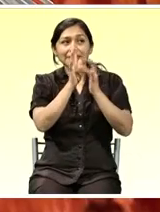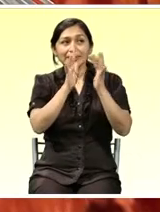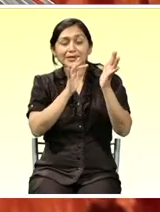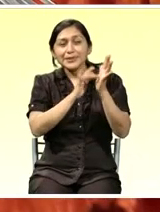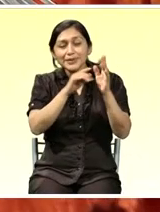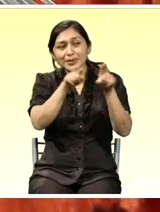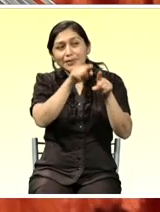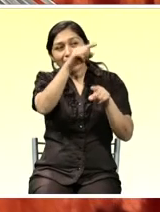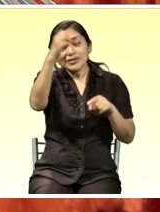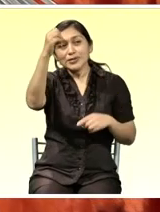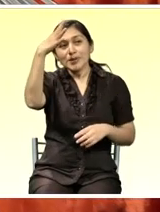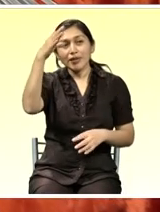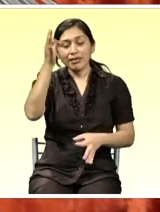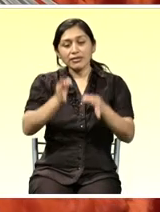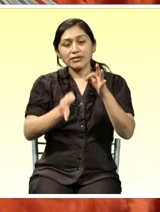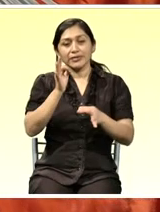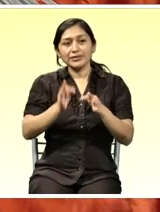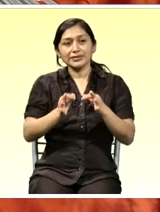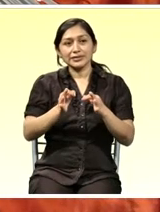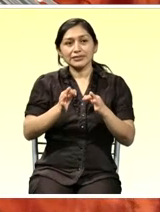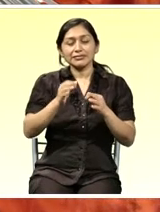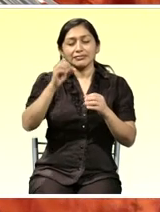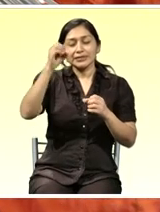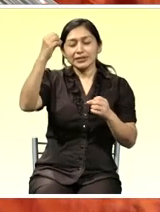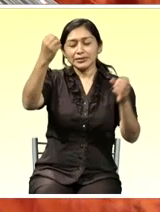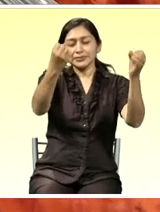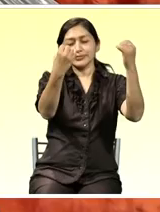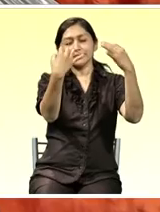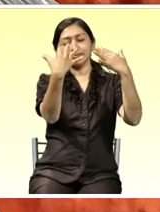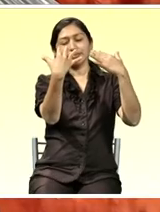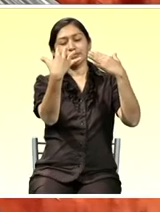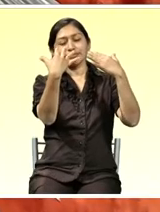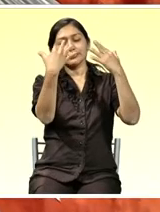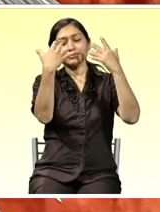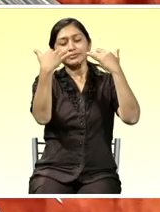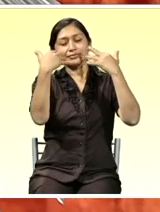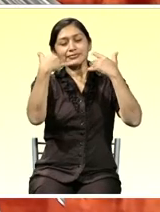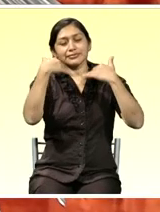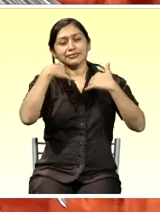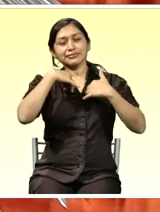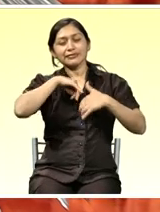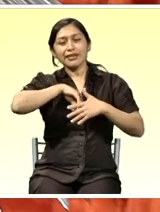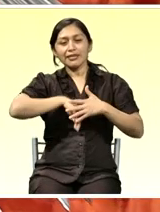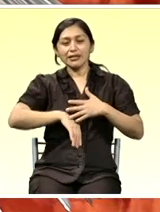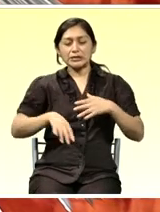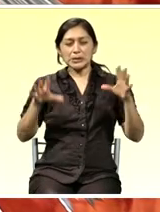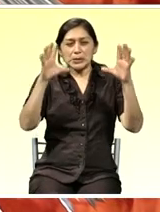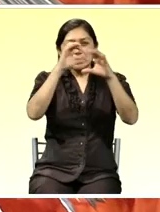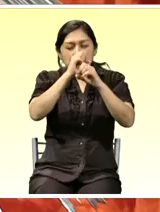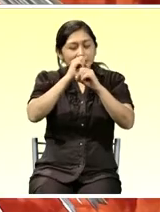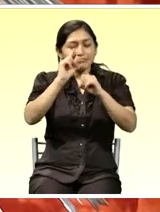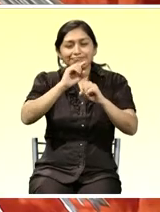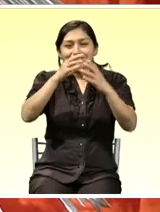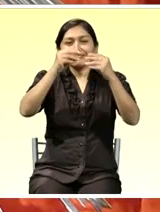sol de justicia, que con los rayos de su divina piedad ilumine las tinieblas en que caminaba